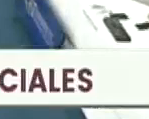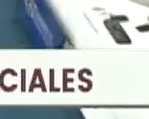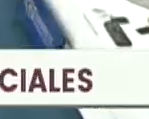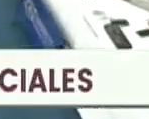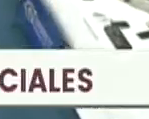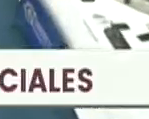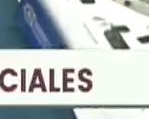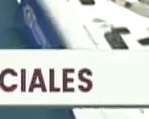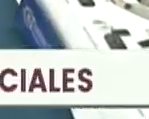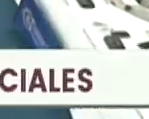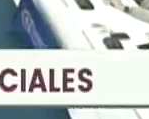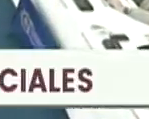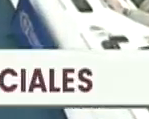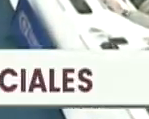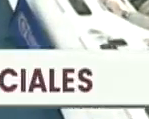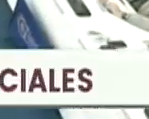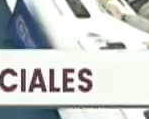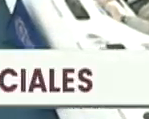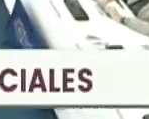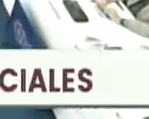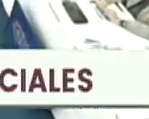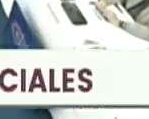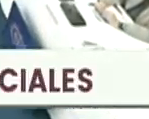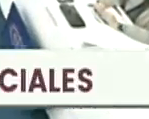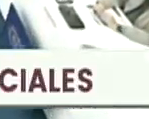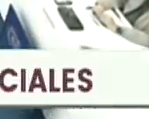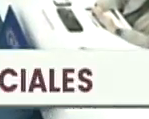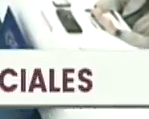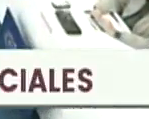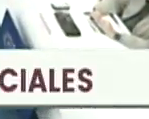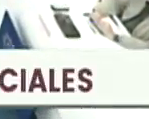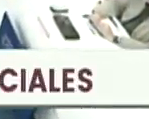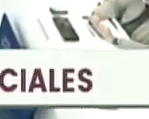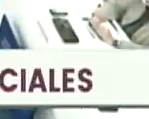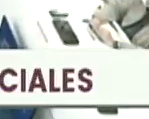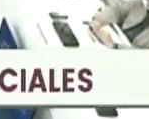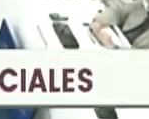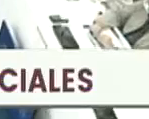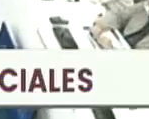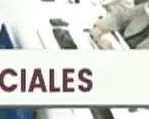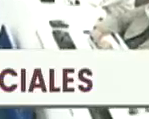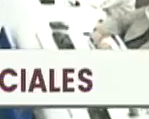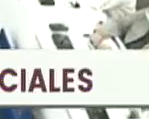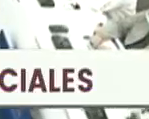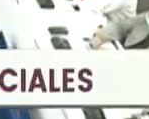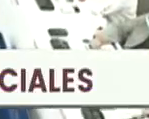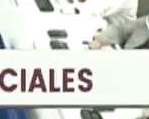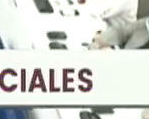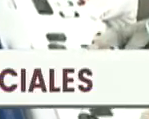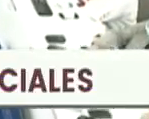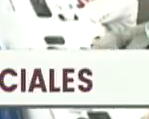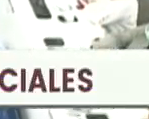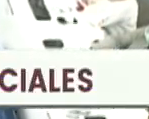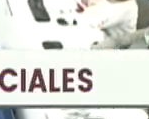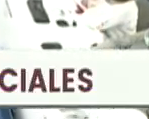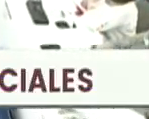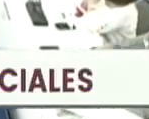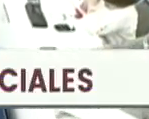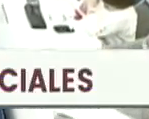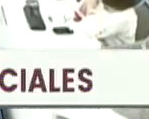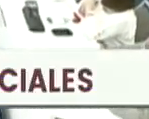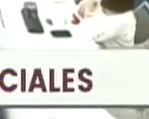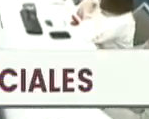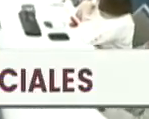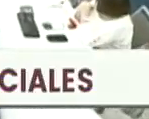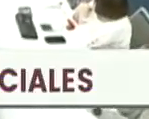la salud pública gratuita y de calidad, para que se generen fuentes de trabajo, fuentes de ingresos, para que llegue